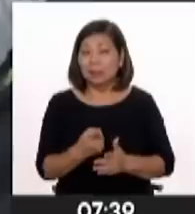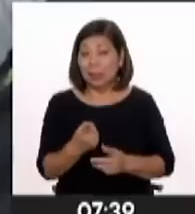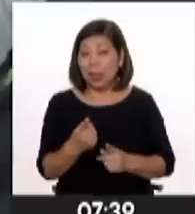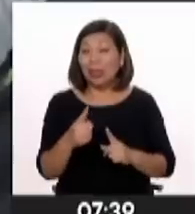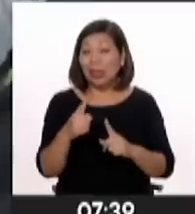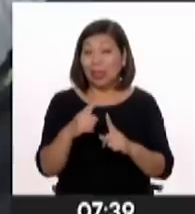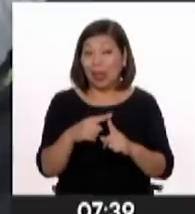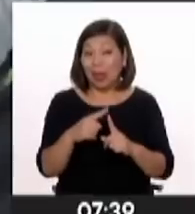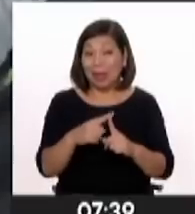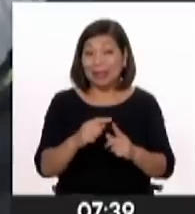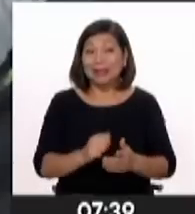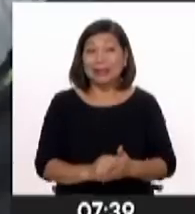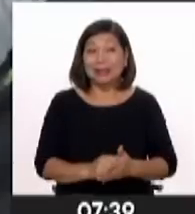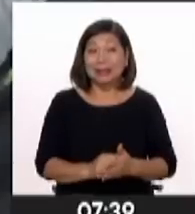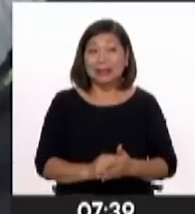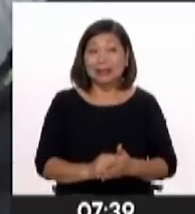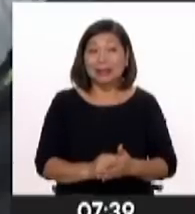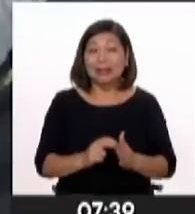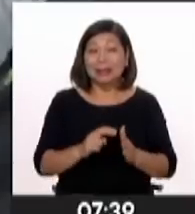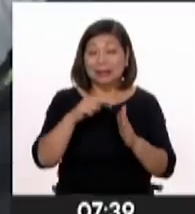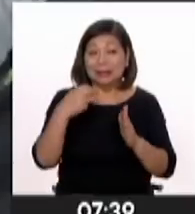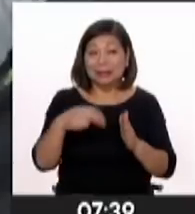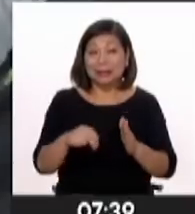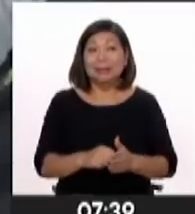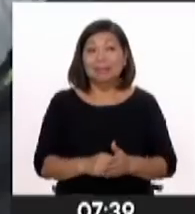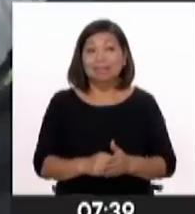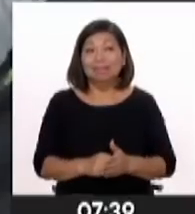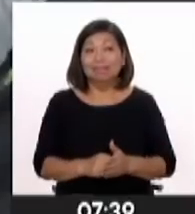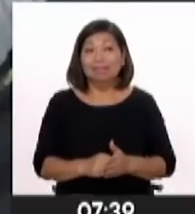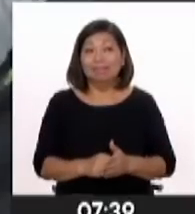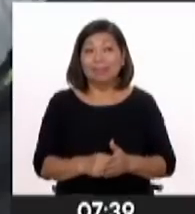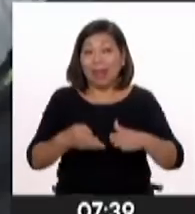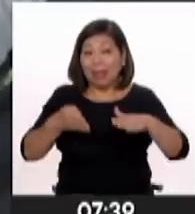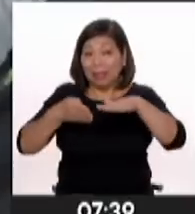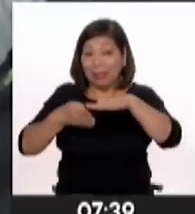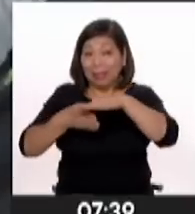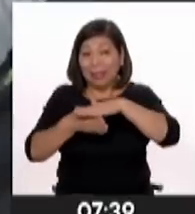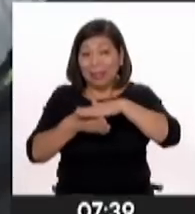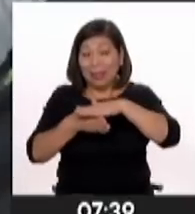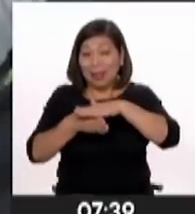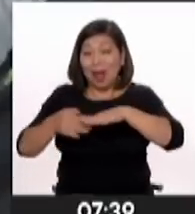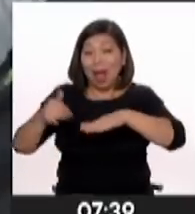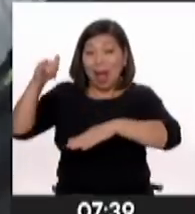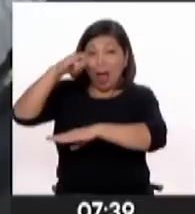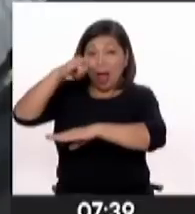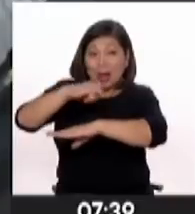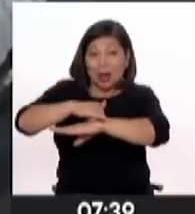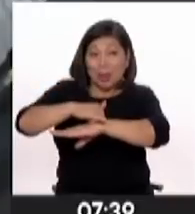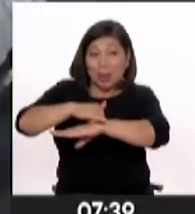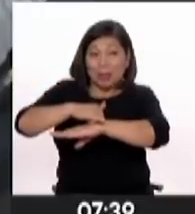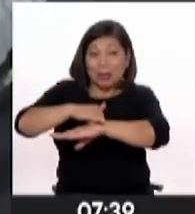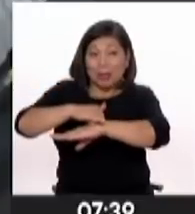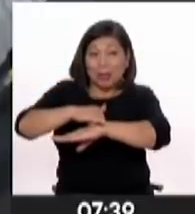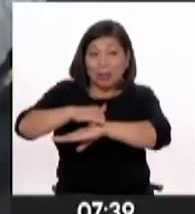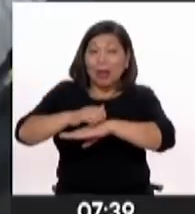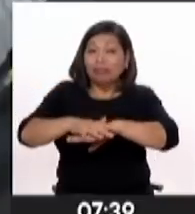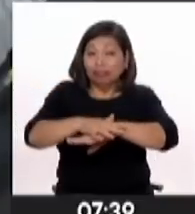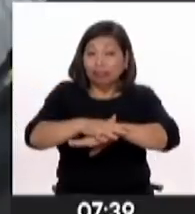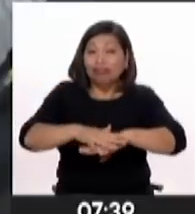Alejandro de Toledo, ya bajando, bueno, ya se encuentra en las instalaciones del aeropuerto, sometiéndose a una